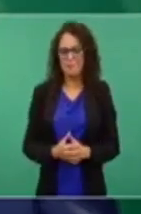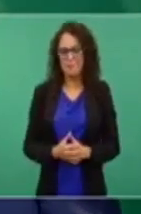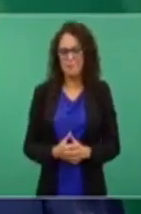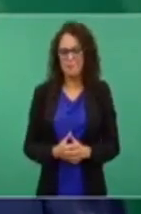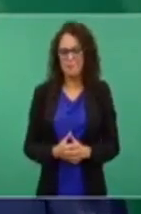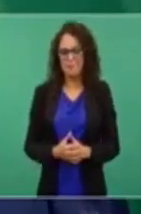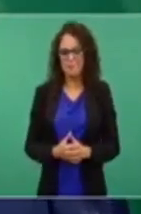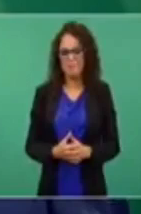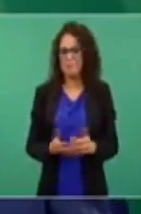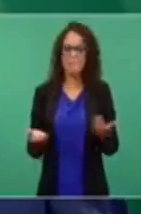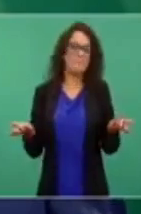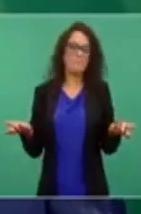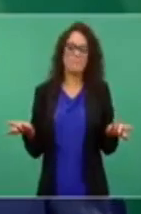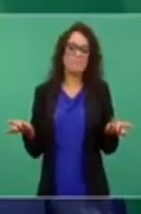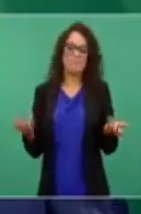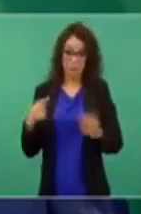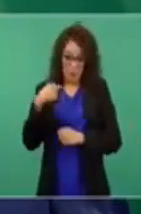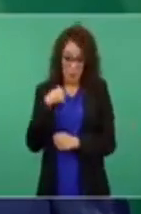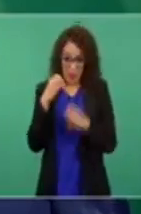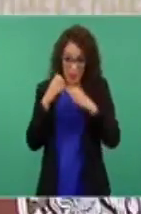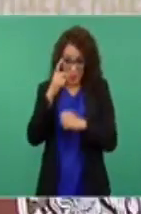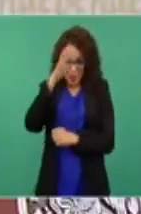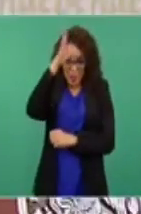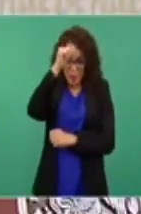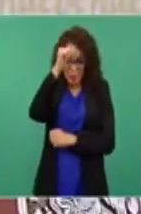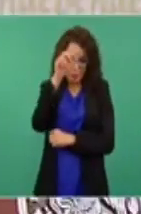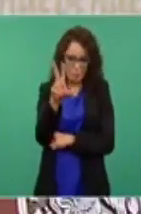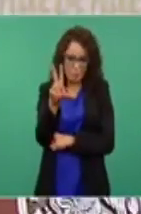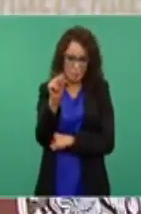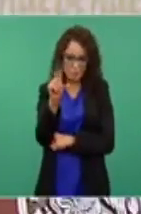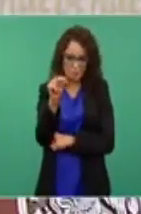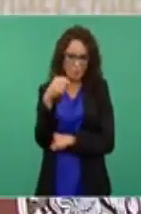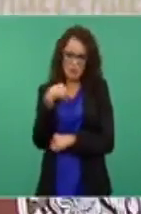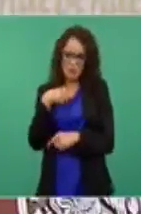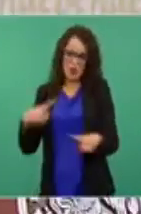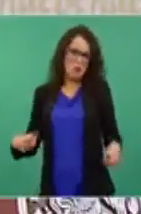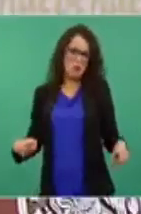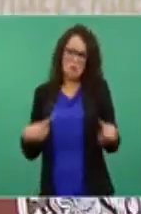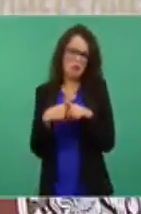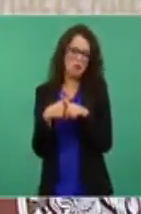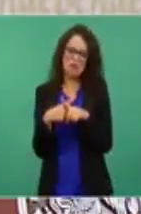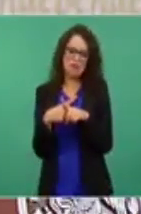Entonces, pues no coincidimos, los respetamos,